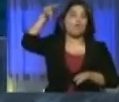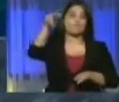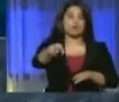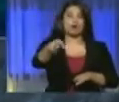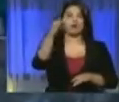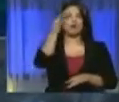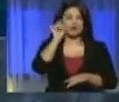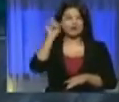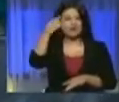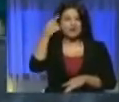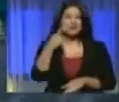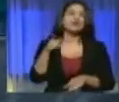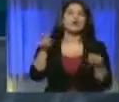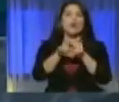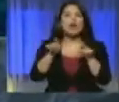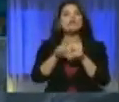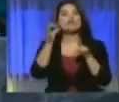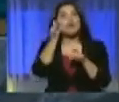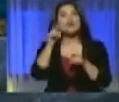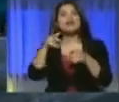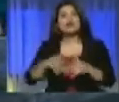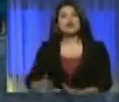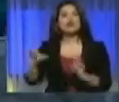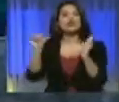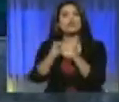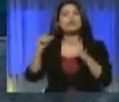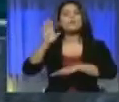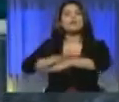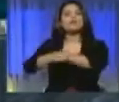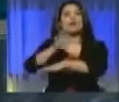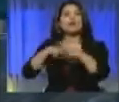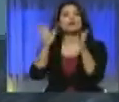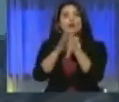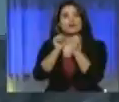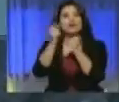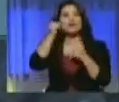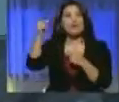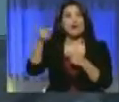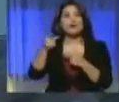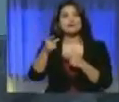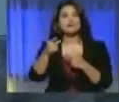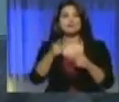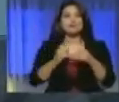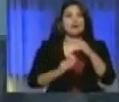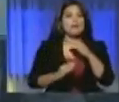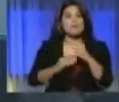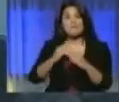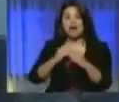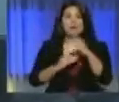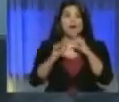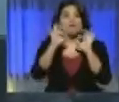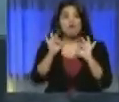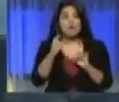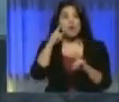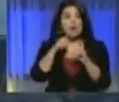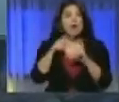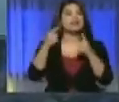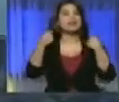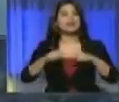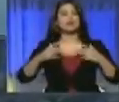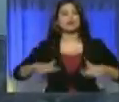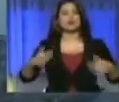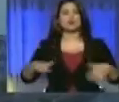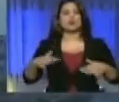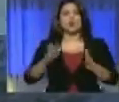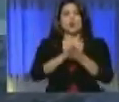años de Barcelona, estado Anzoátegui, ahí estaba bailando, mira, es una forma también de sacar la atención, porque